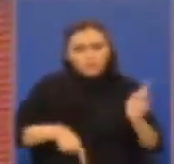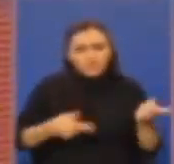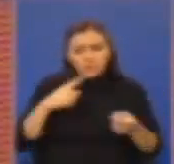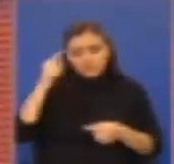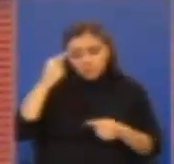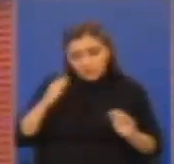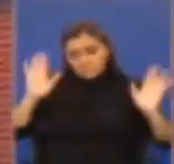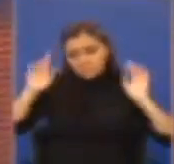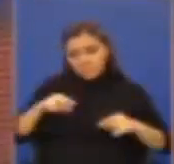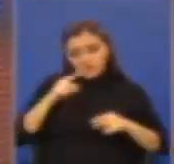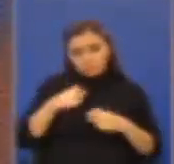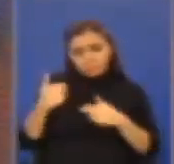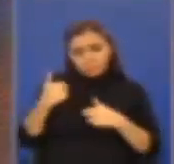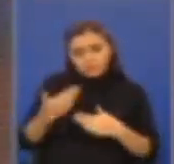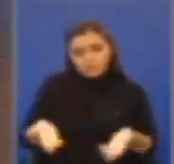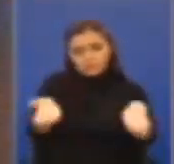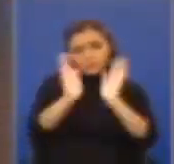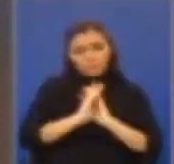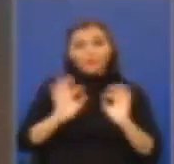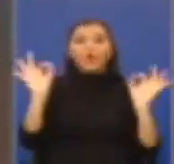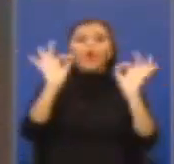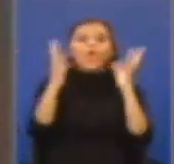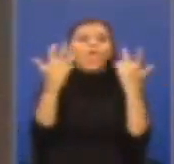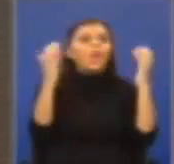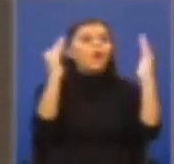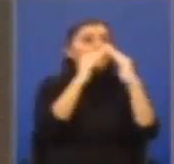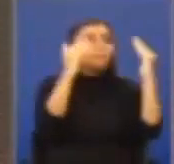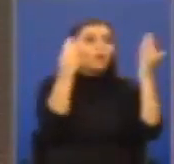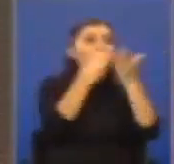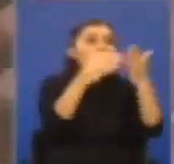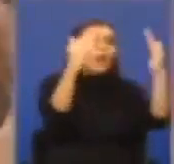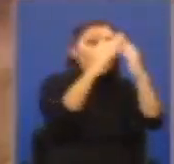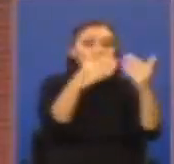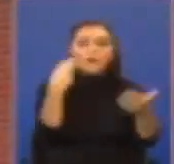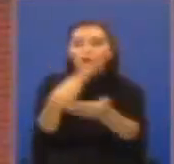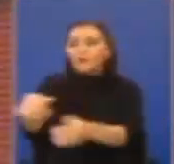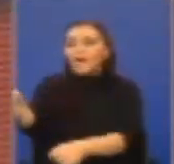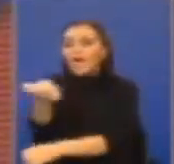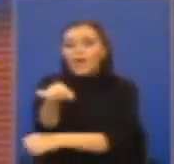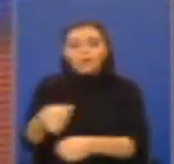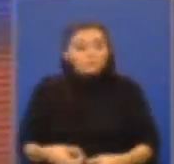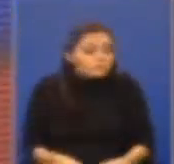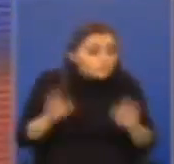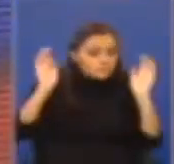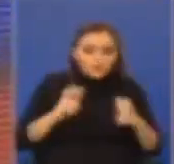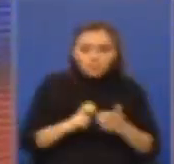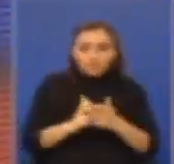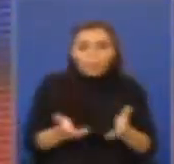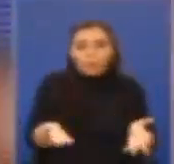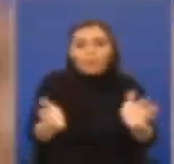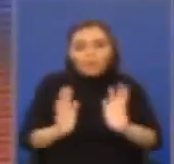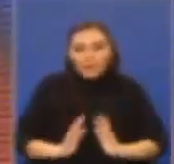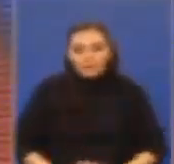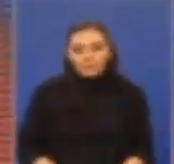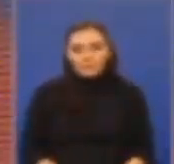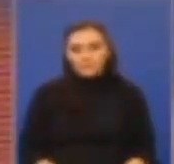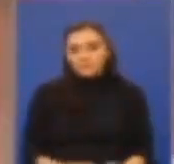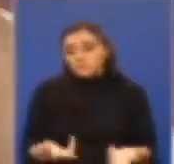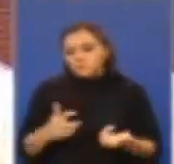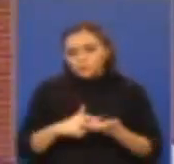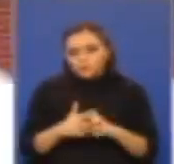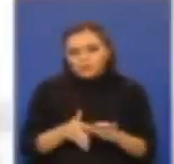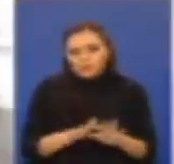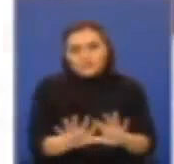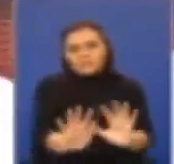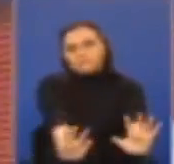o invertir o ahorrar, porque algunos quieren que decidamos eso. Esas son las imposiciones, los fondos